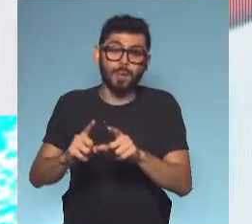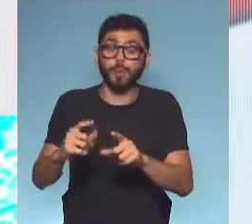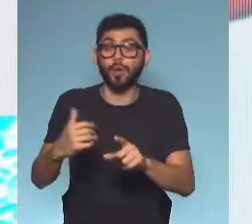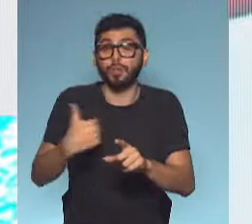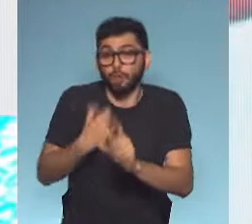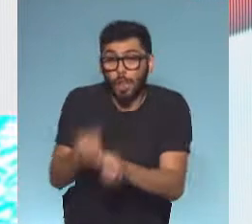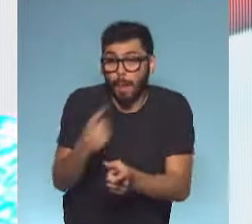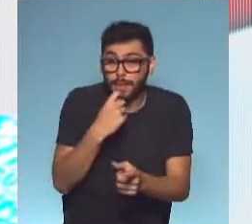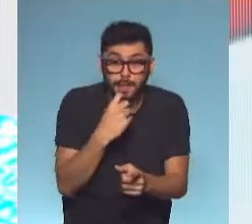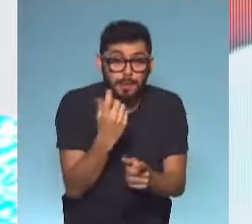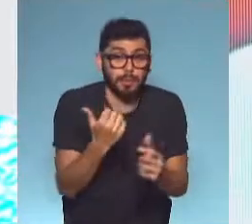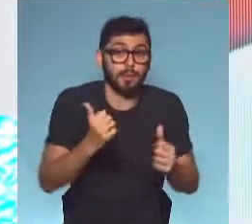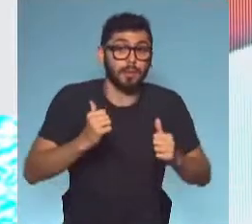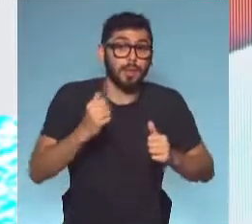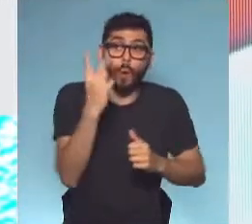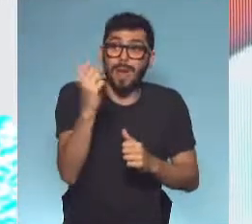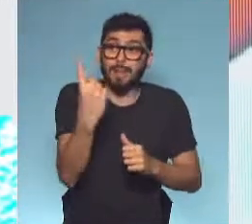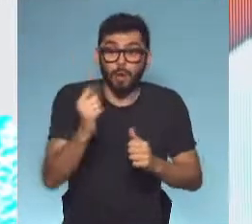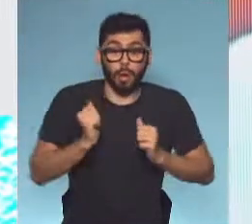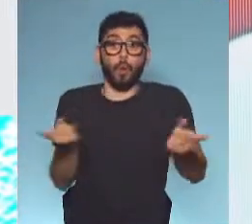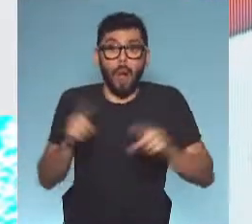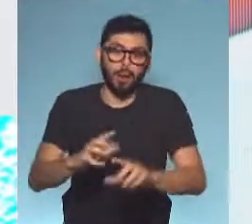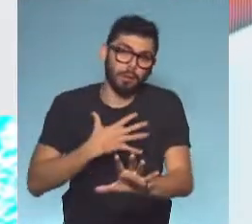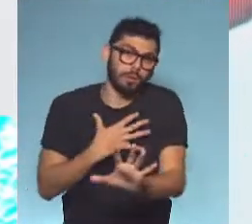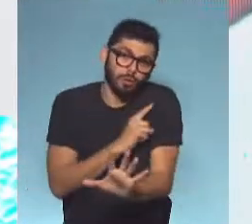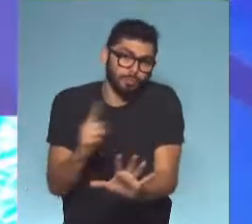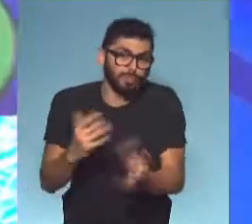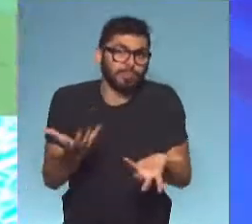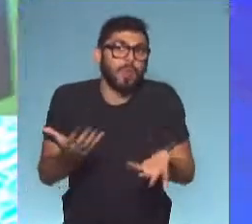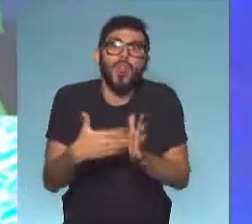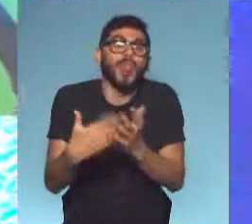también. Si después Luis, de 20 minutos... Luis, ¿cuál es la pregunta? A ver, Luis...